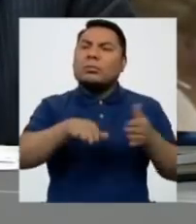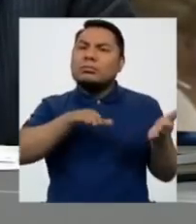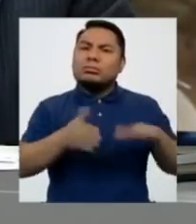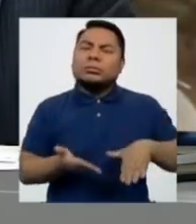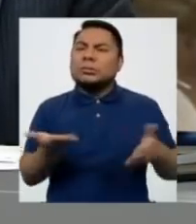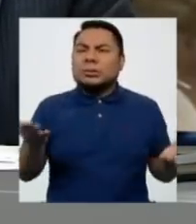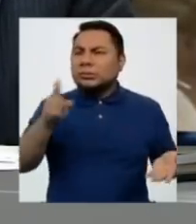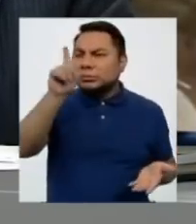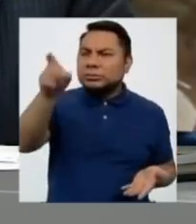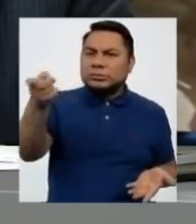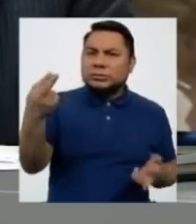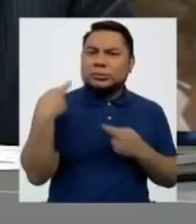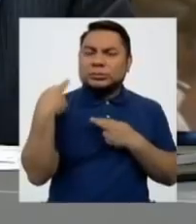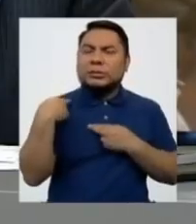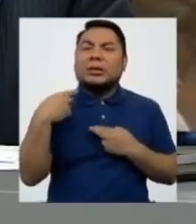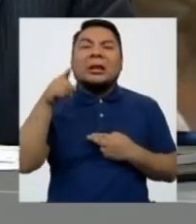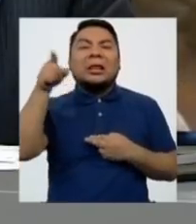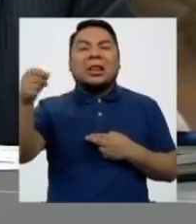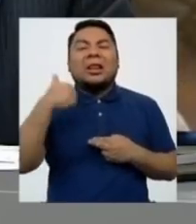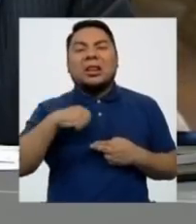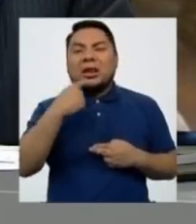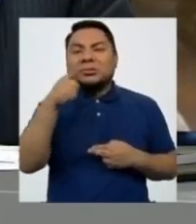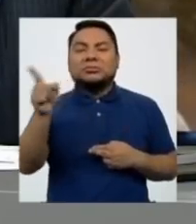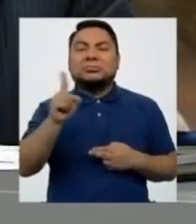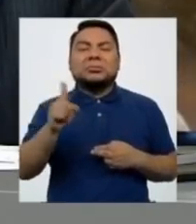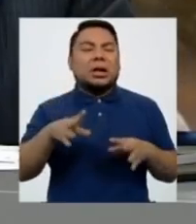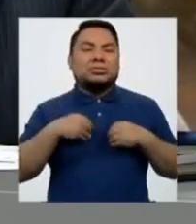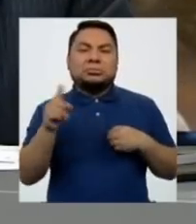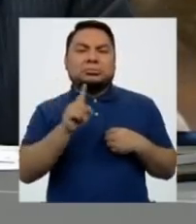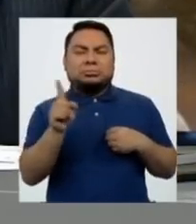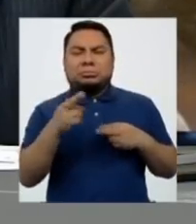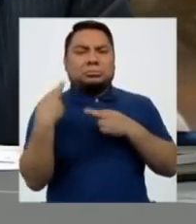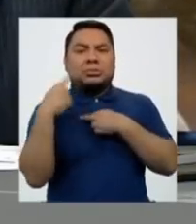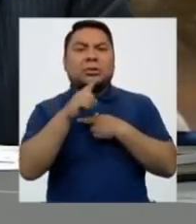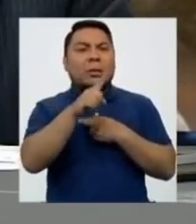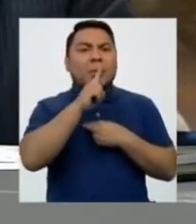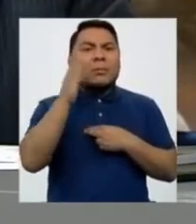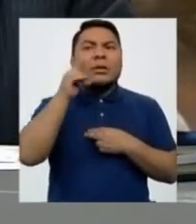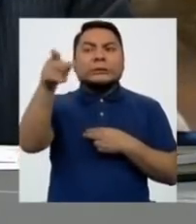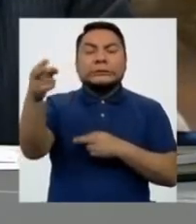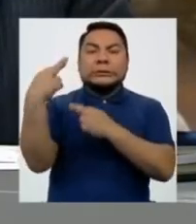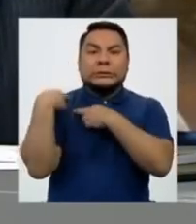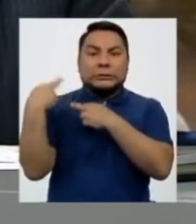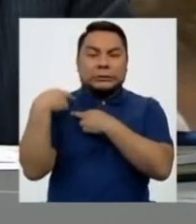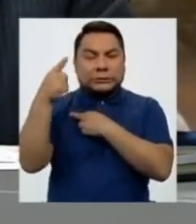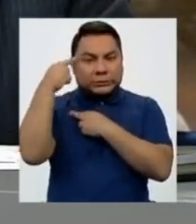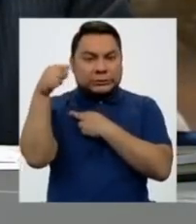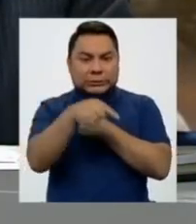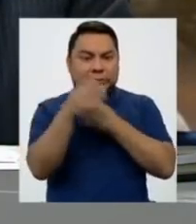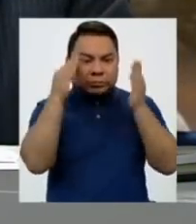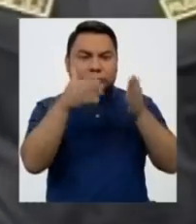un buzón. Los padres de la menor insisten en que el municipio debe hacerse cargo de la tragedia ocurrida.